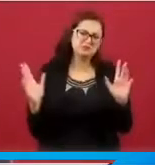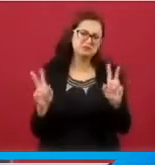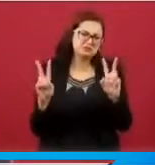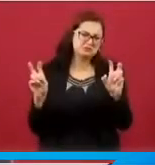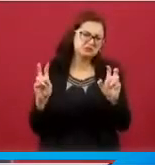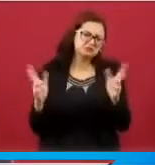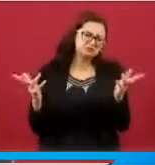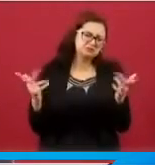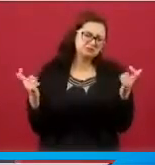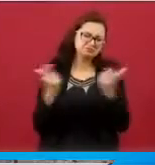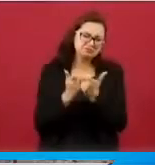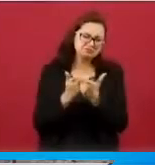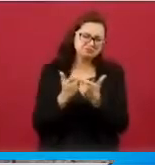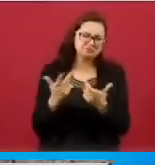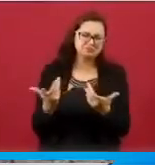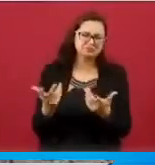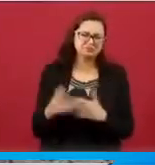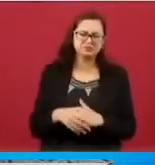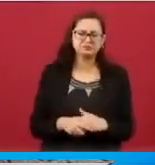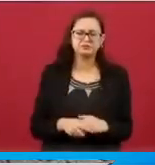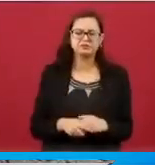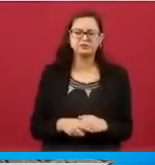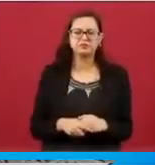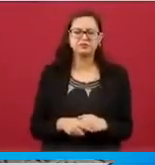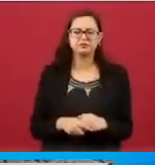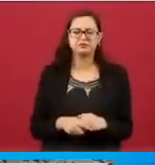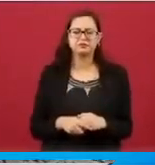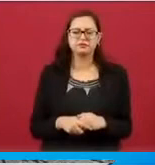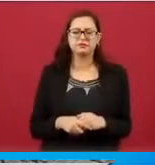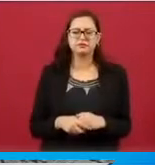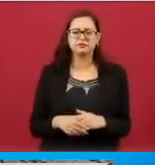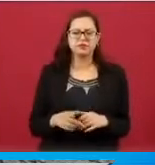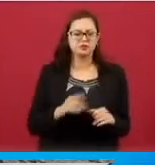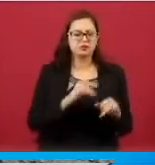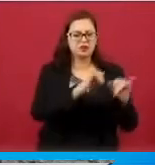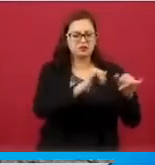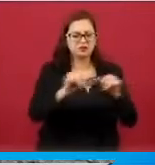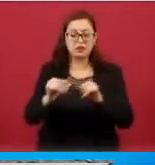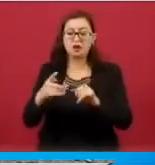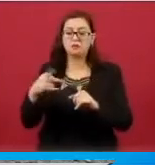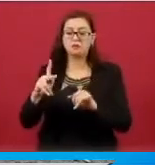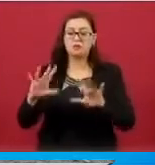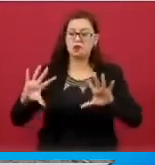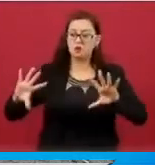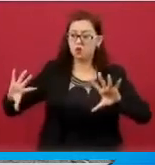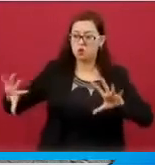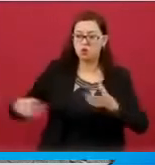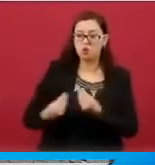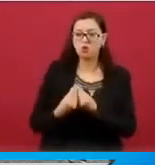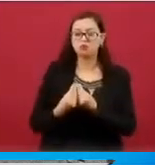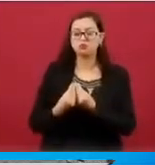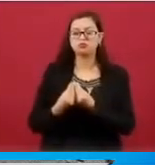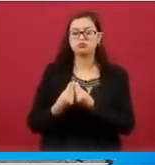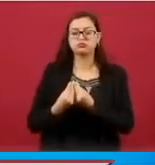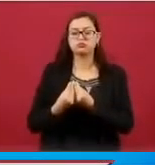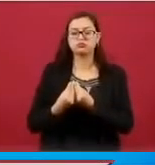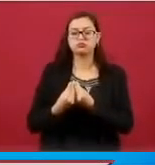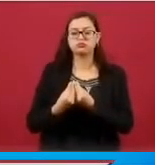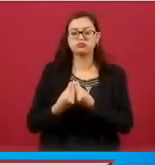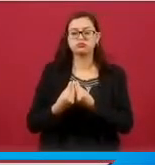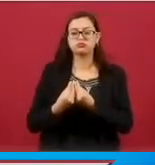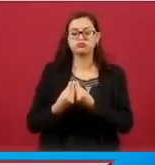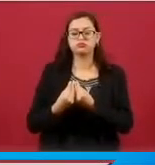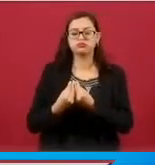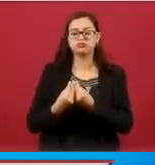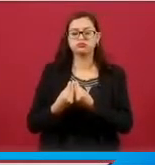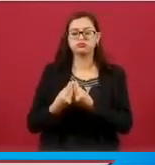combustible, la corrupción y los delitos electorales han tenido un rechazo la bancada panista y algunos dirigentes del PRI. Esta actitud no ayuda.